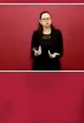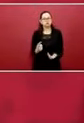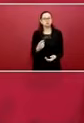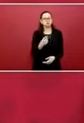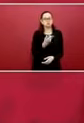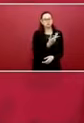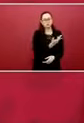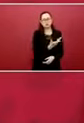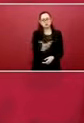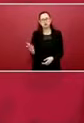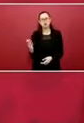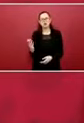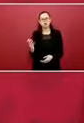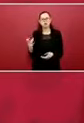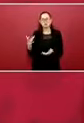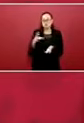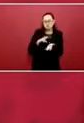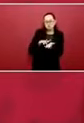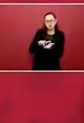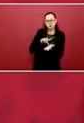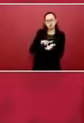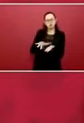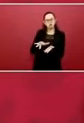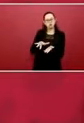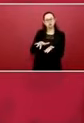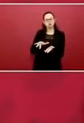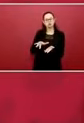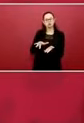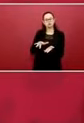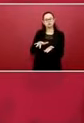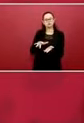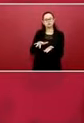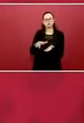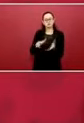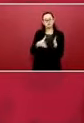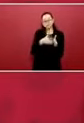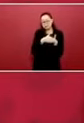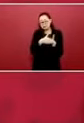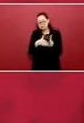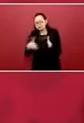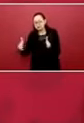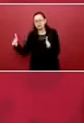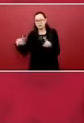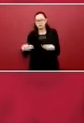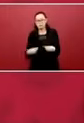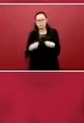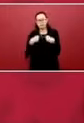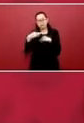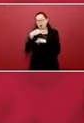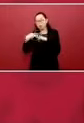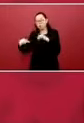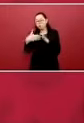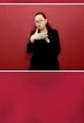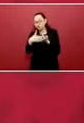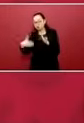un poco de apoyo en el último tramo de la existencia.